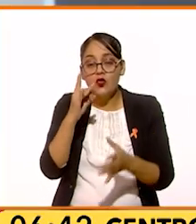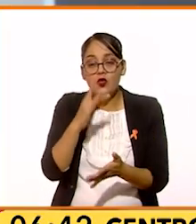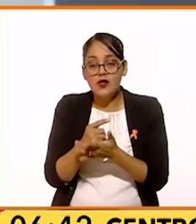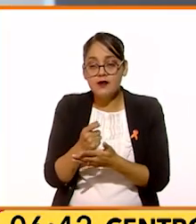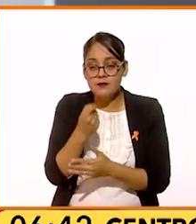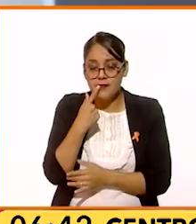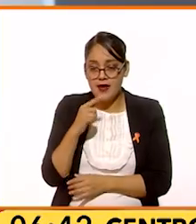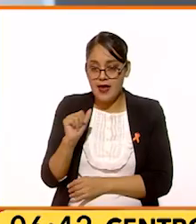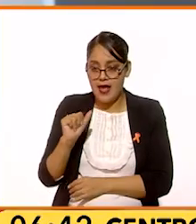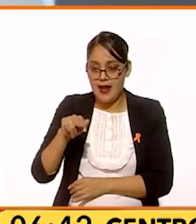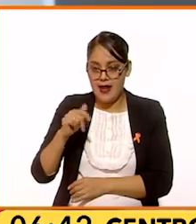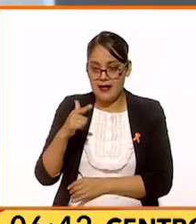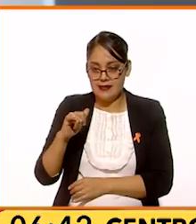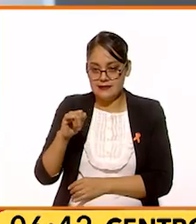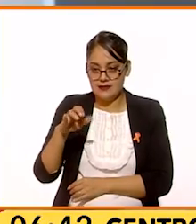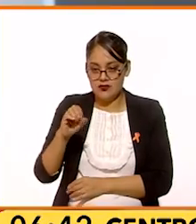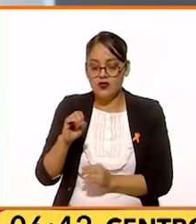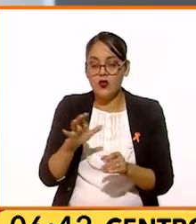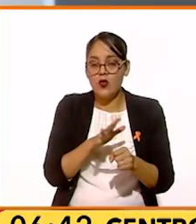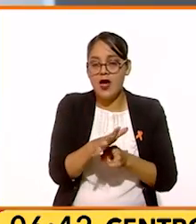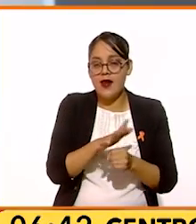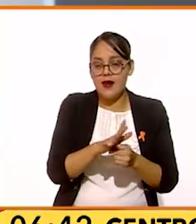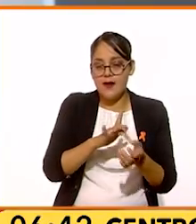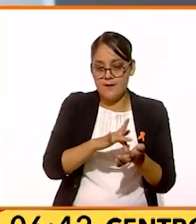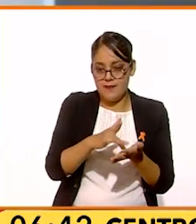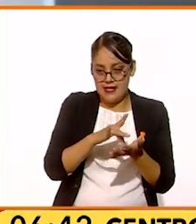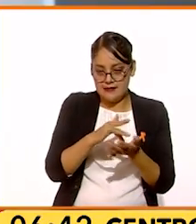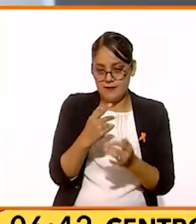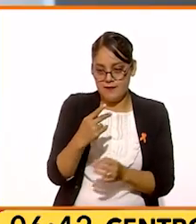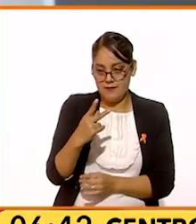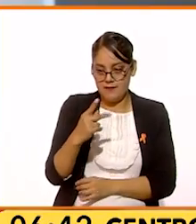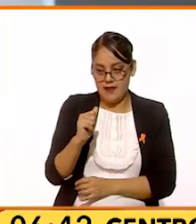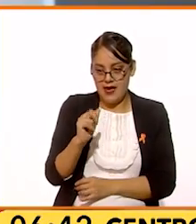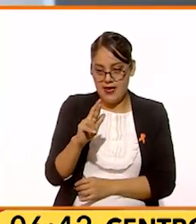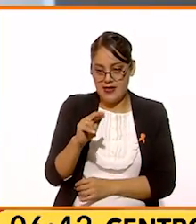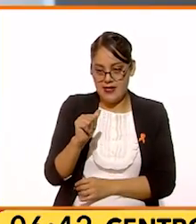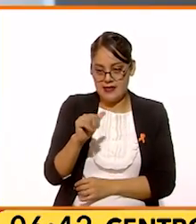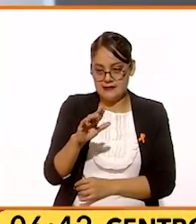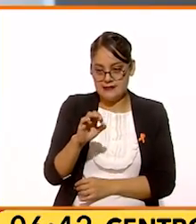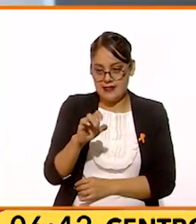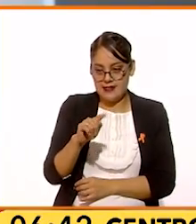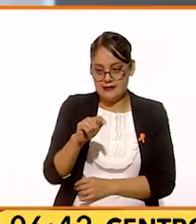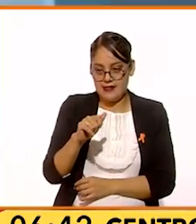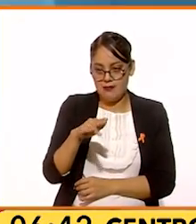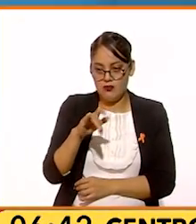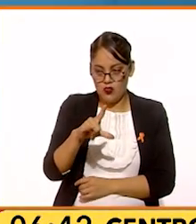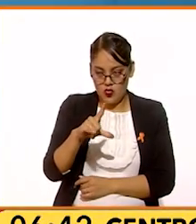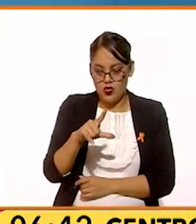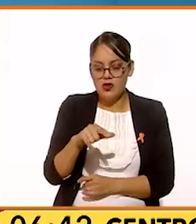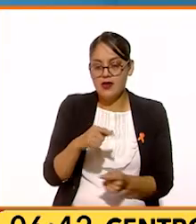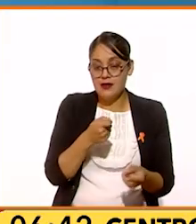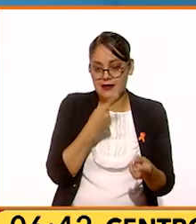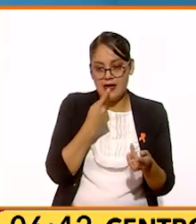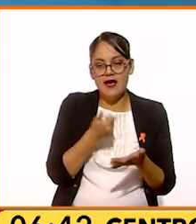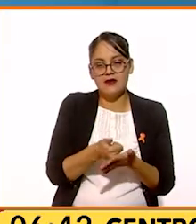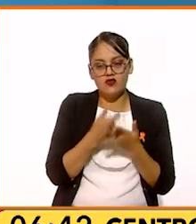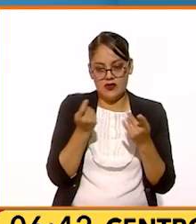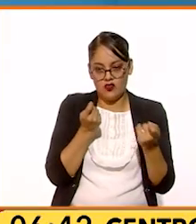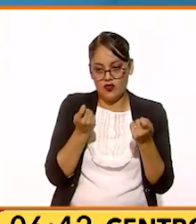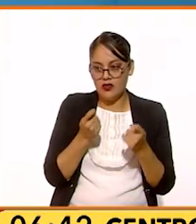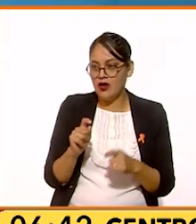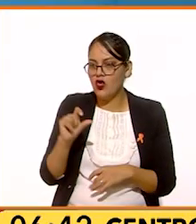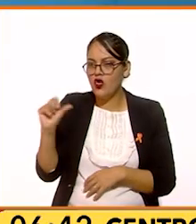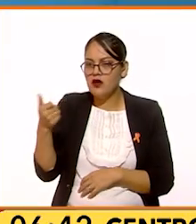analgésicos como el paracetamol es el que funciona para controlar los síntomas. No hay que medicarse